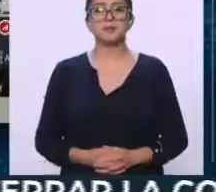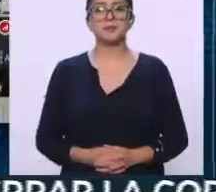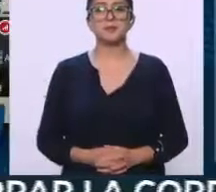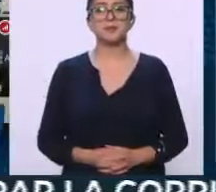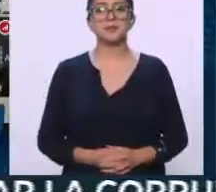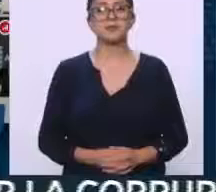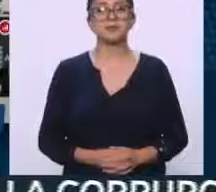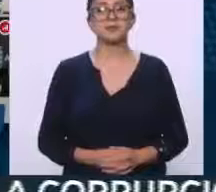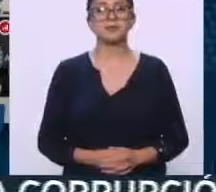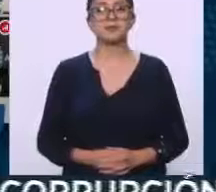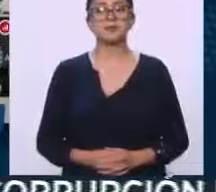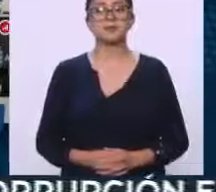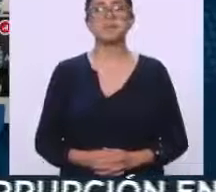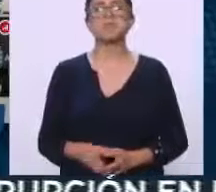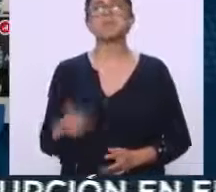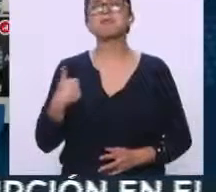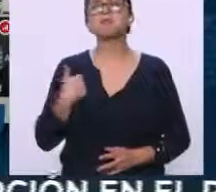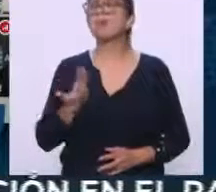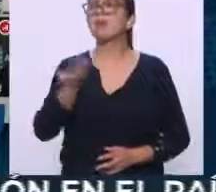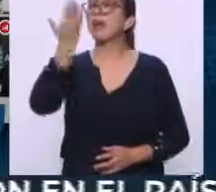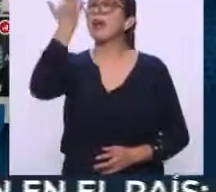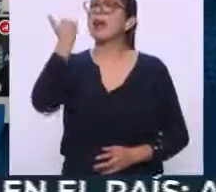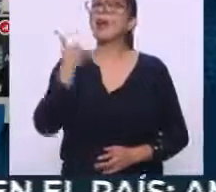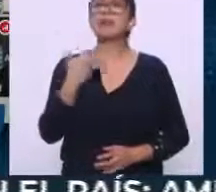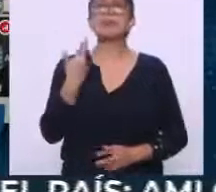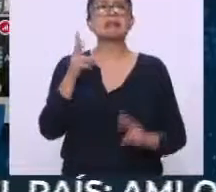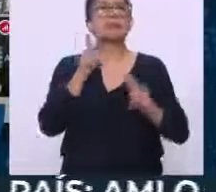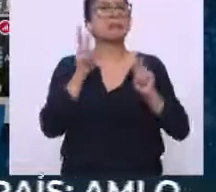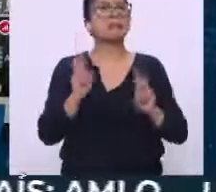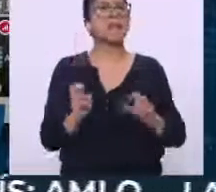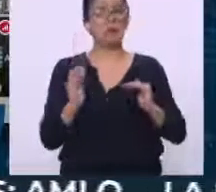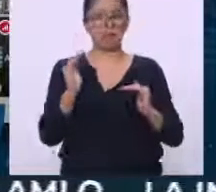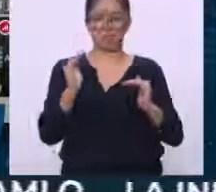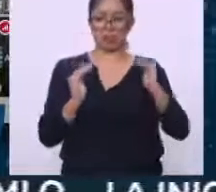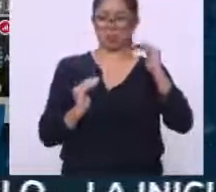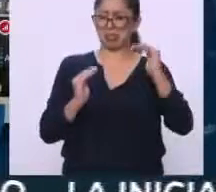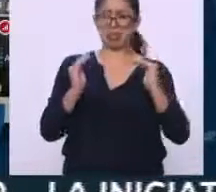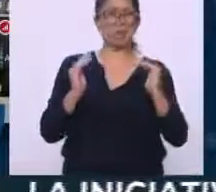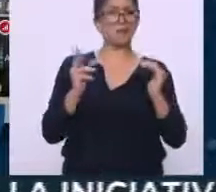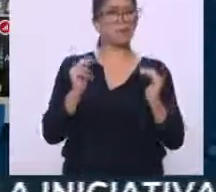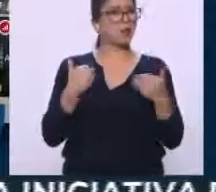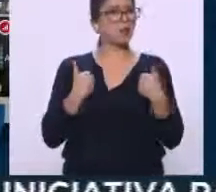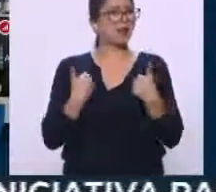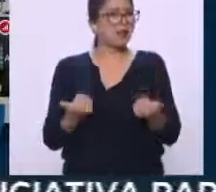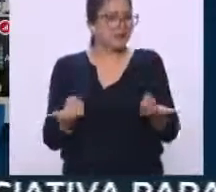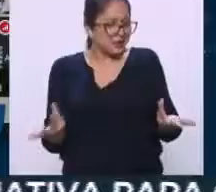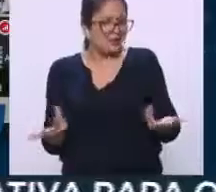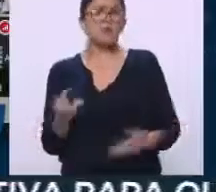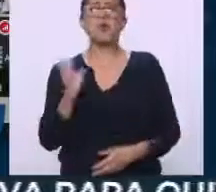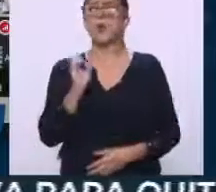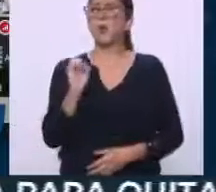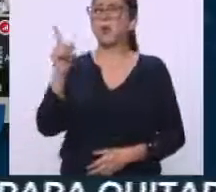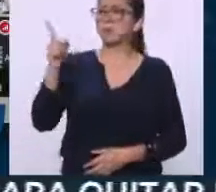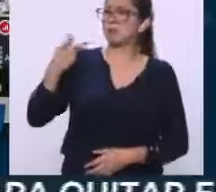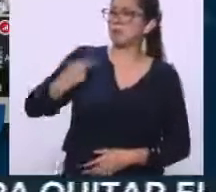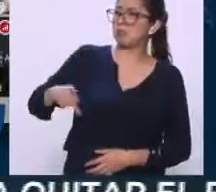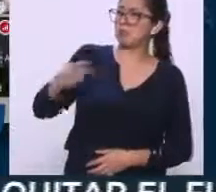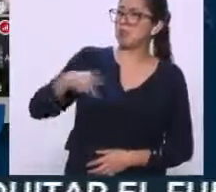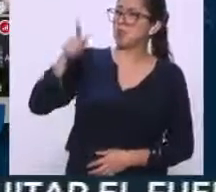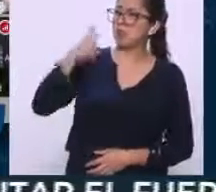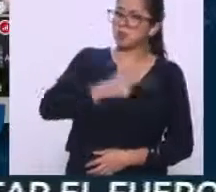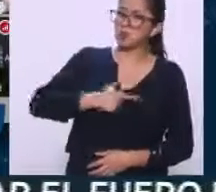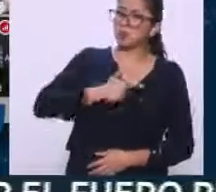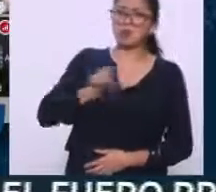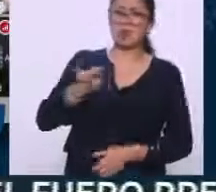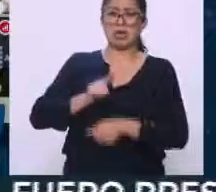Nunca entendí la desigualdad, nunca entendí desde que era chiquita que alguien fuera diferente por su preferencia sexual, pero